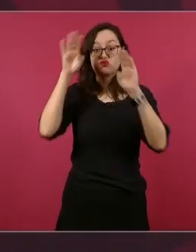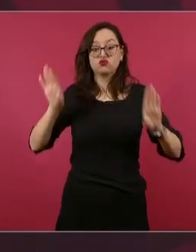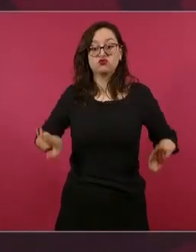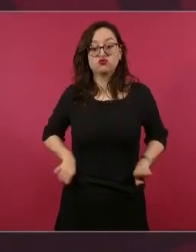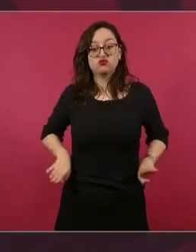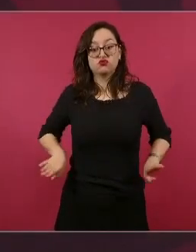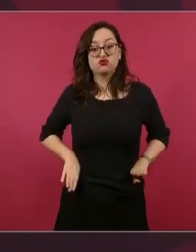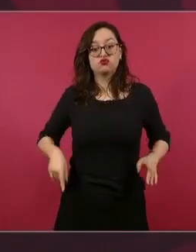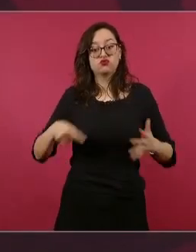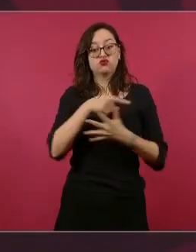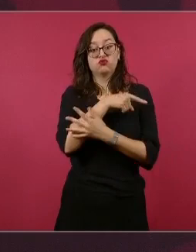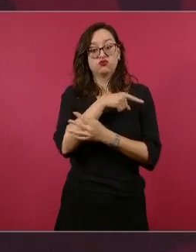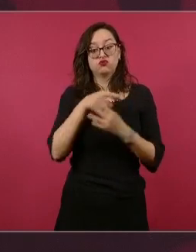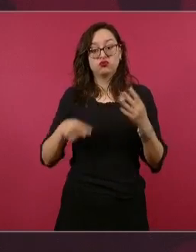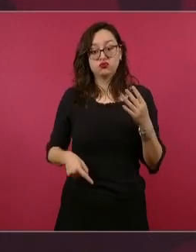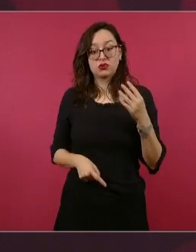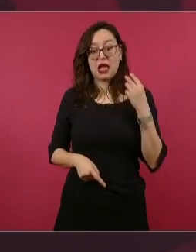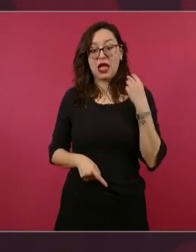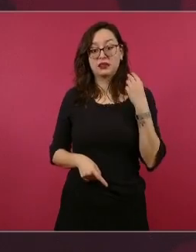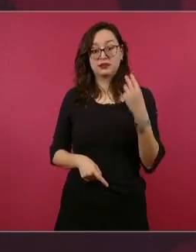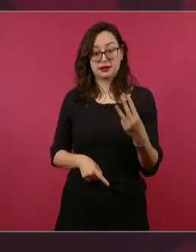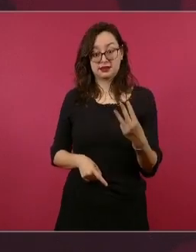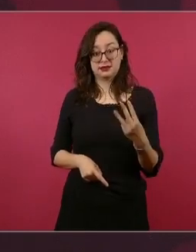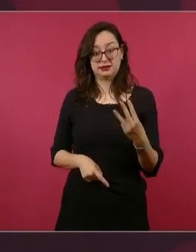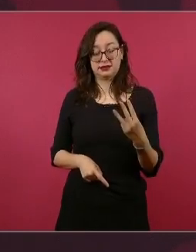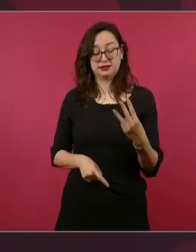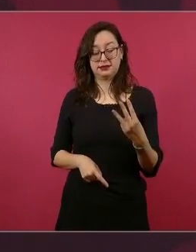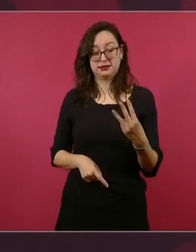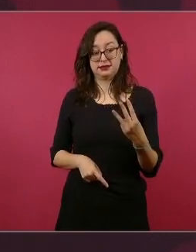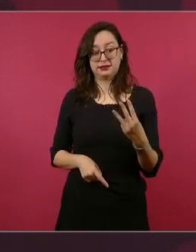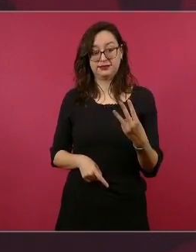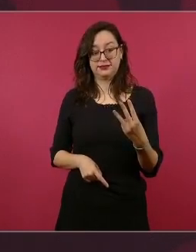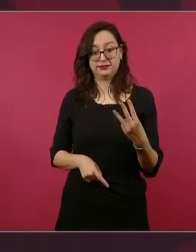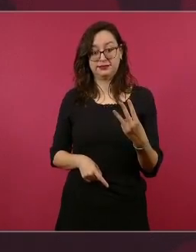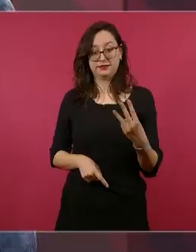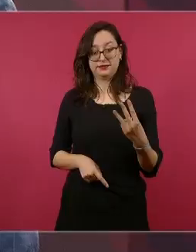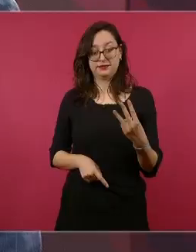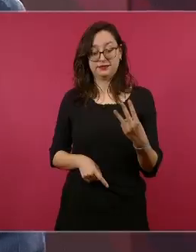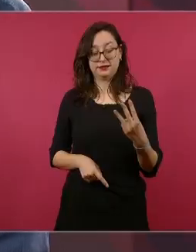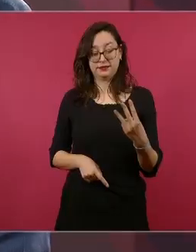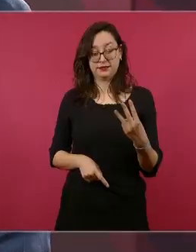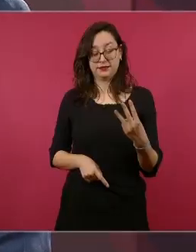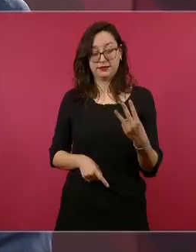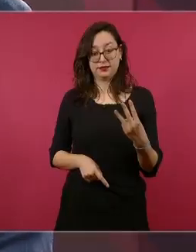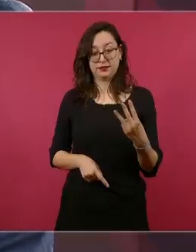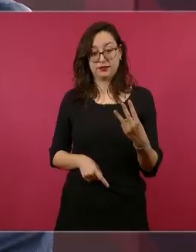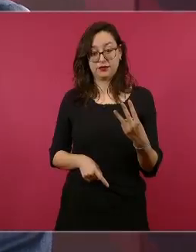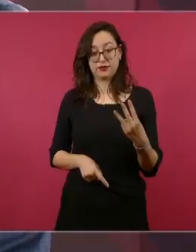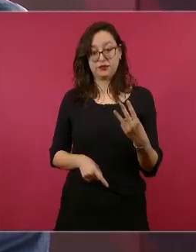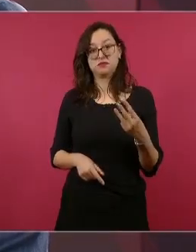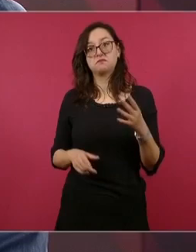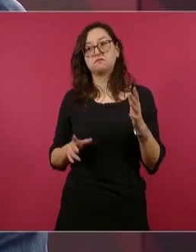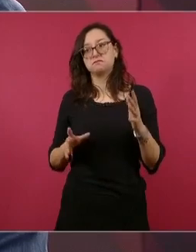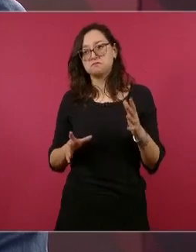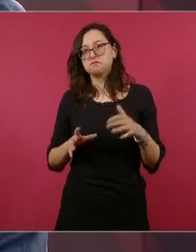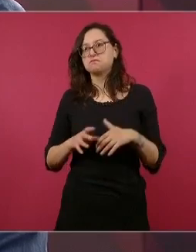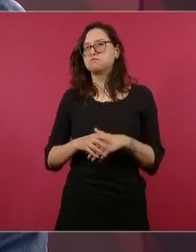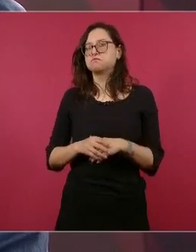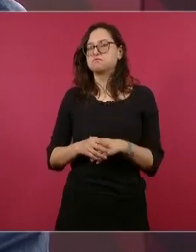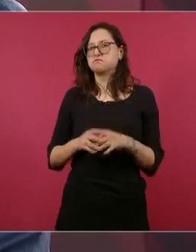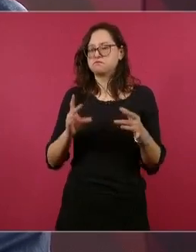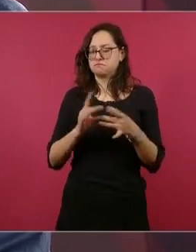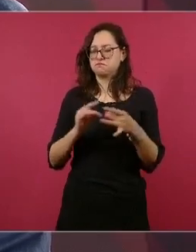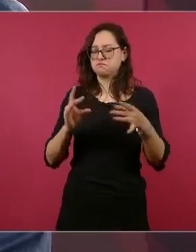tres características o para ser todavía más